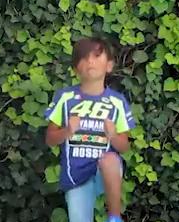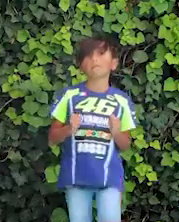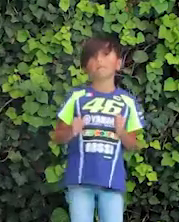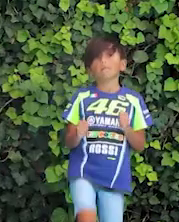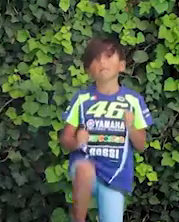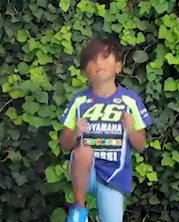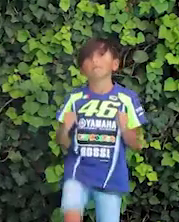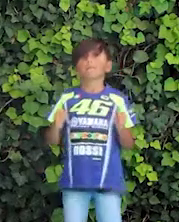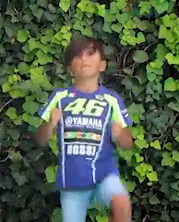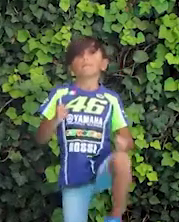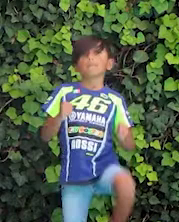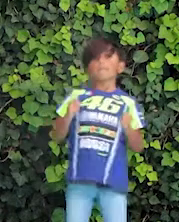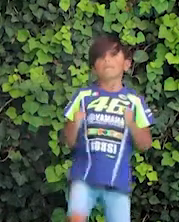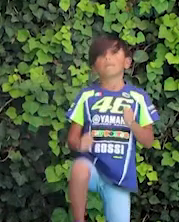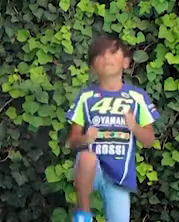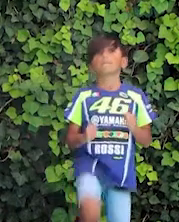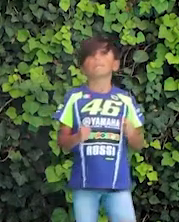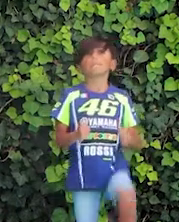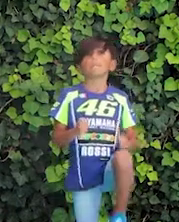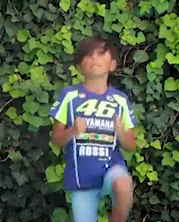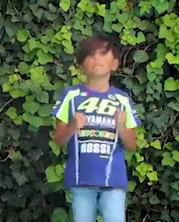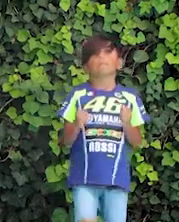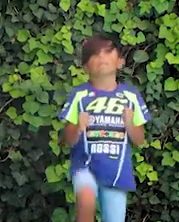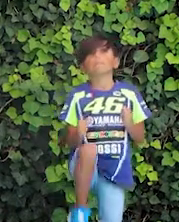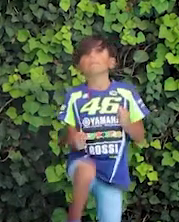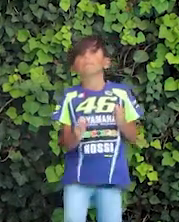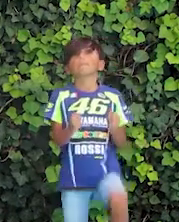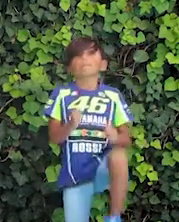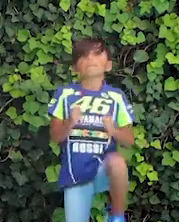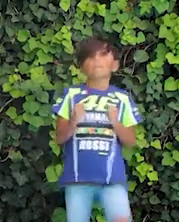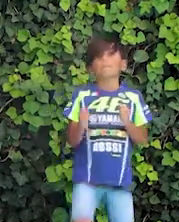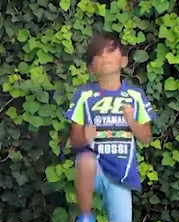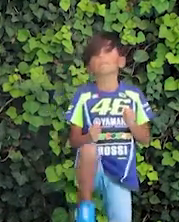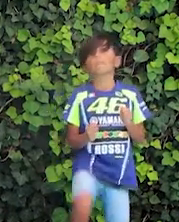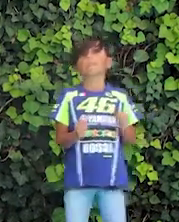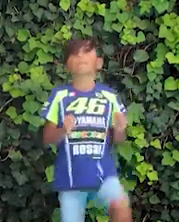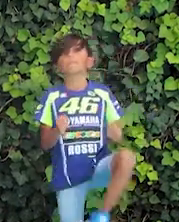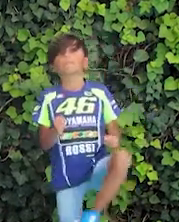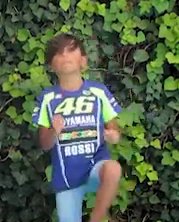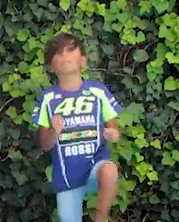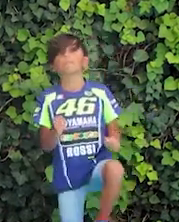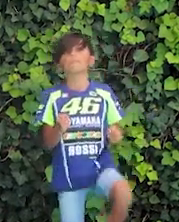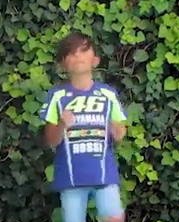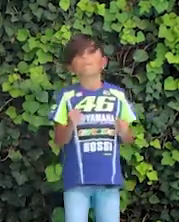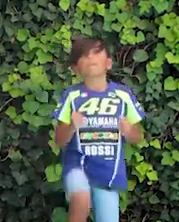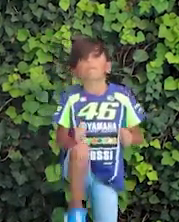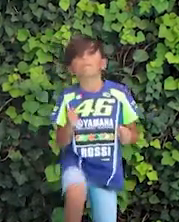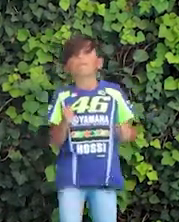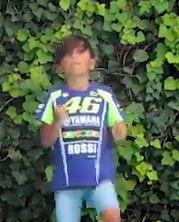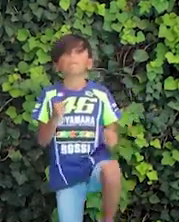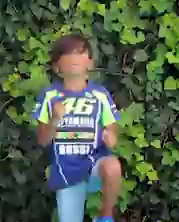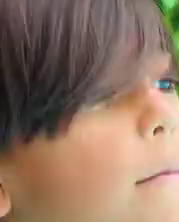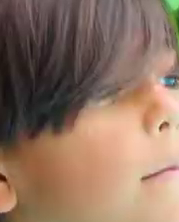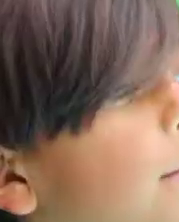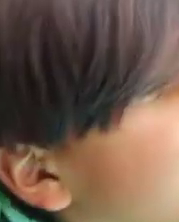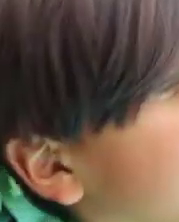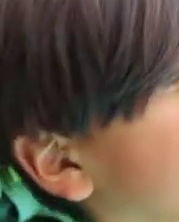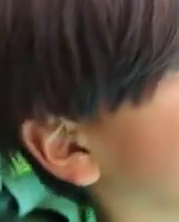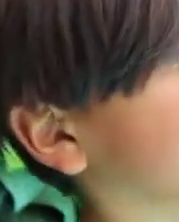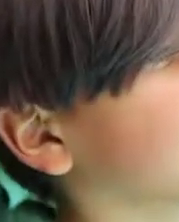la rodilla llegue, no bajen las manos, espalda bien derecha, espalda derecha, sigue,